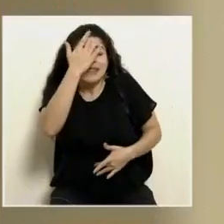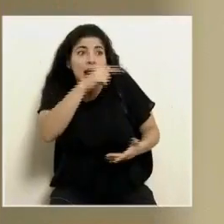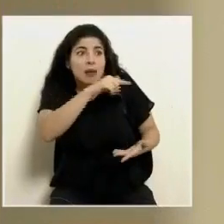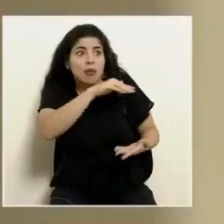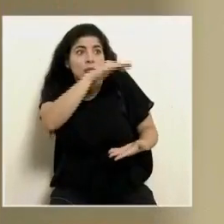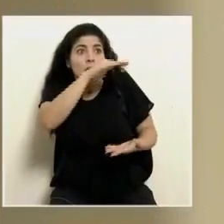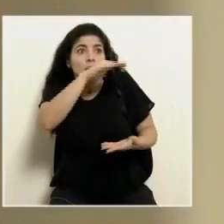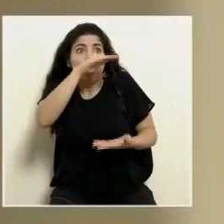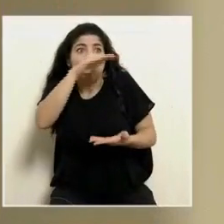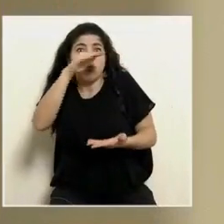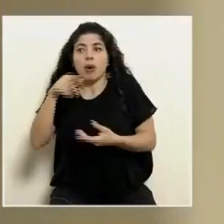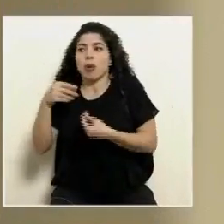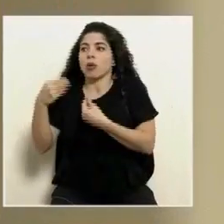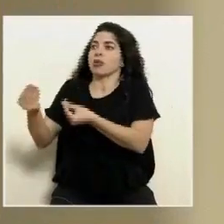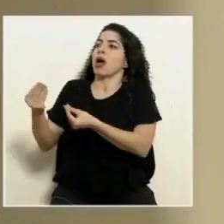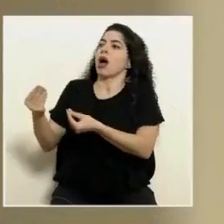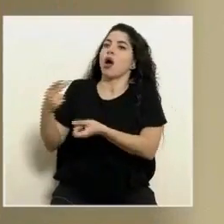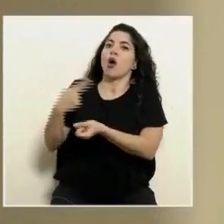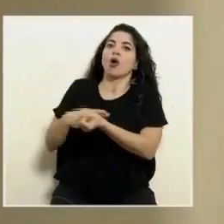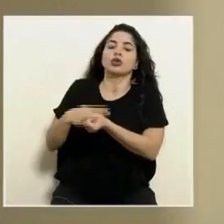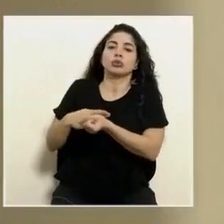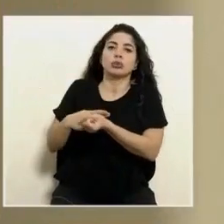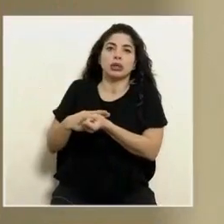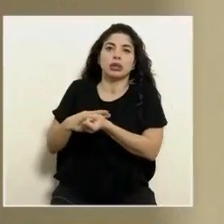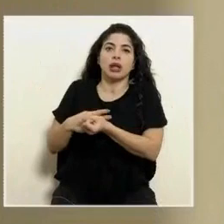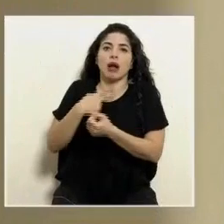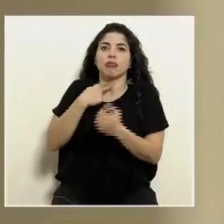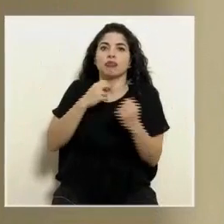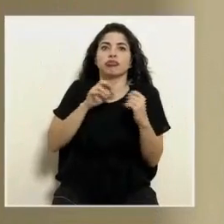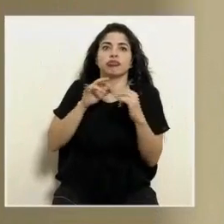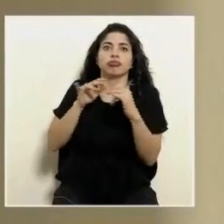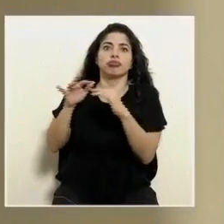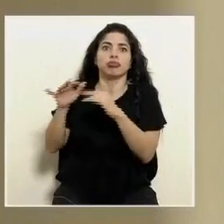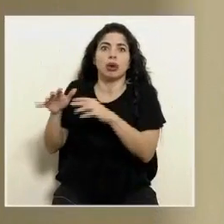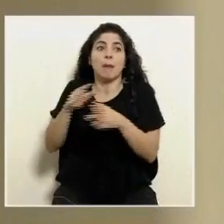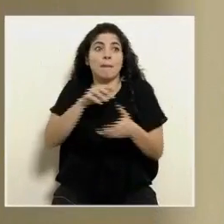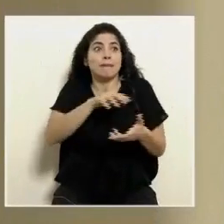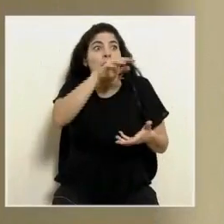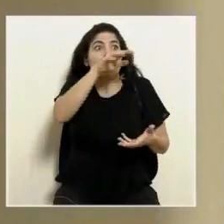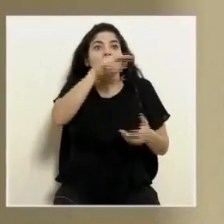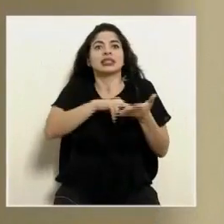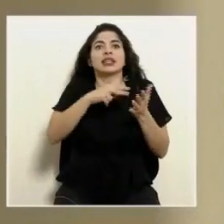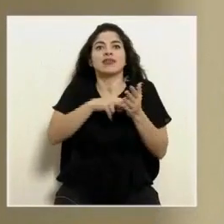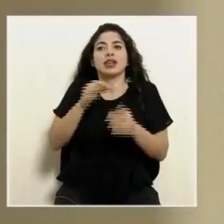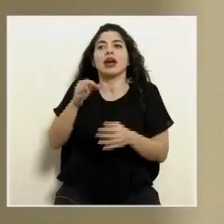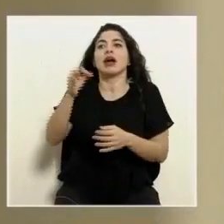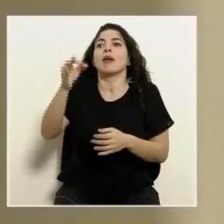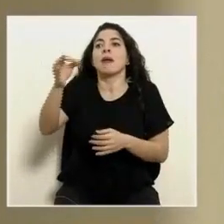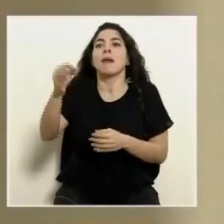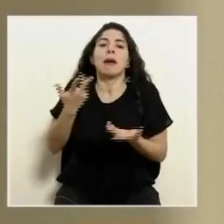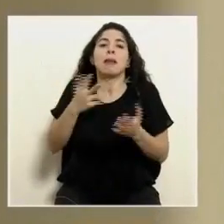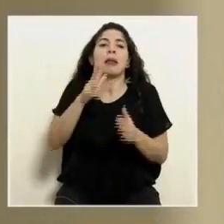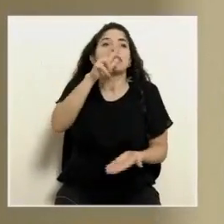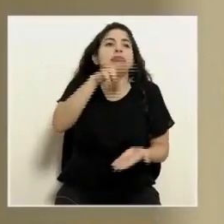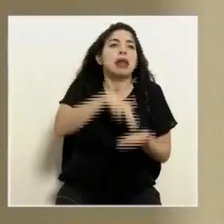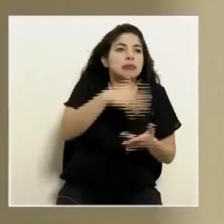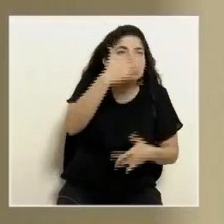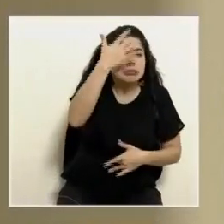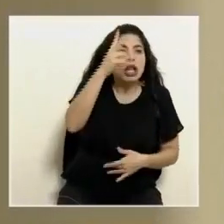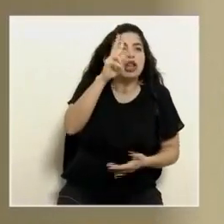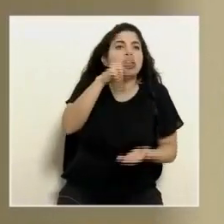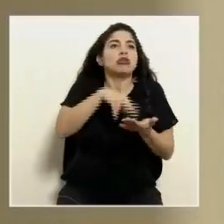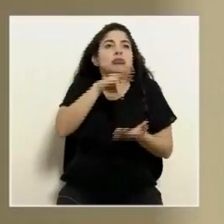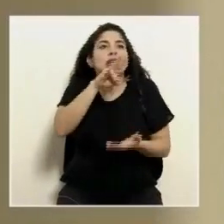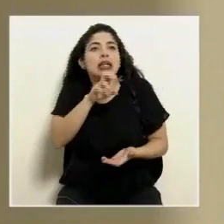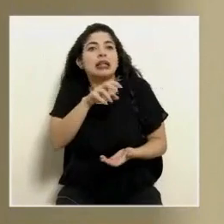sistema hospitalario y lo empiezan a cargar más en las siguientes semanas, porque también de cada número de 3.000 casos, de